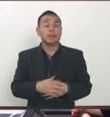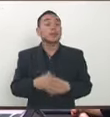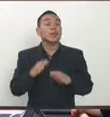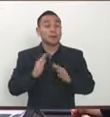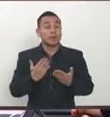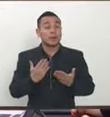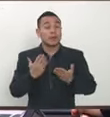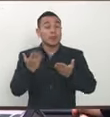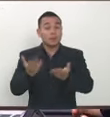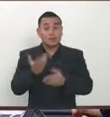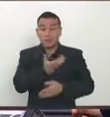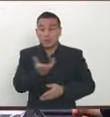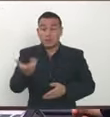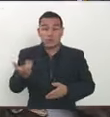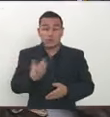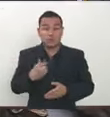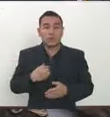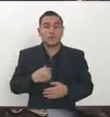ayudan a desmentir rumores.